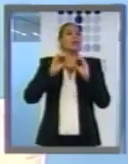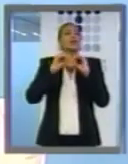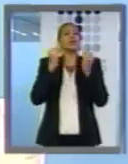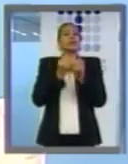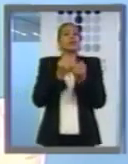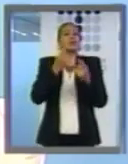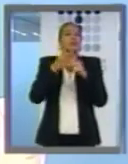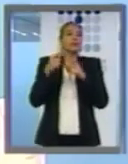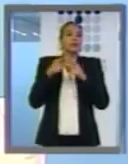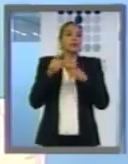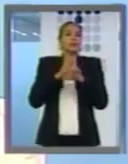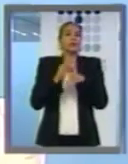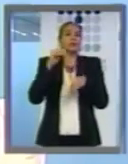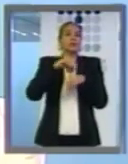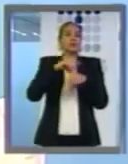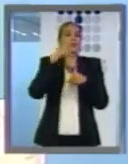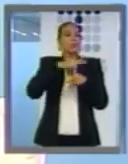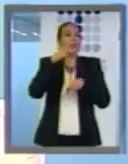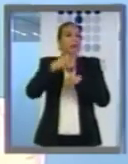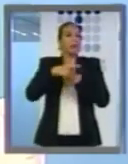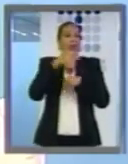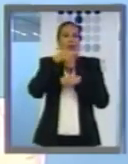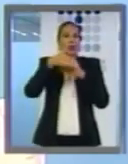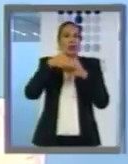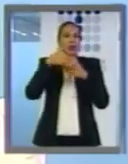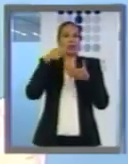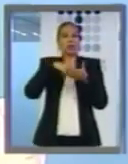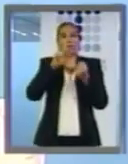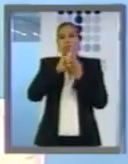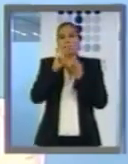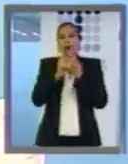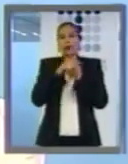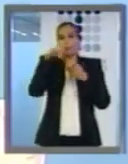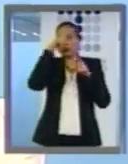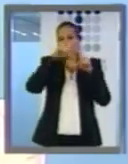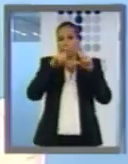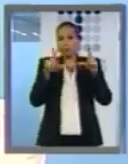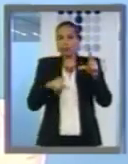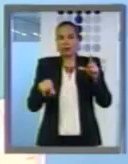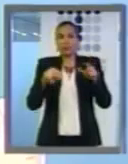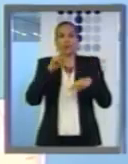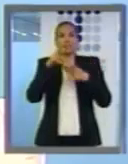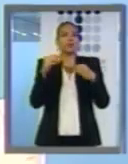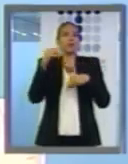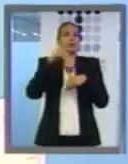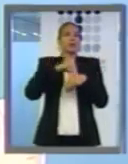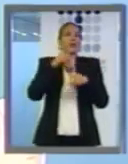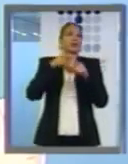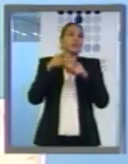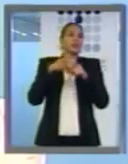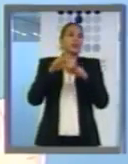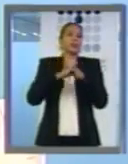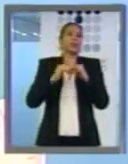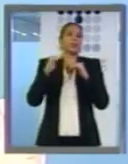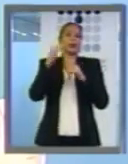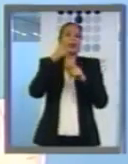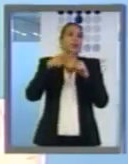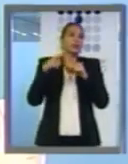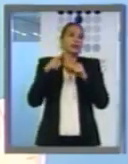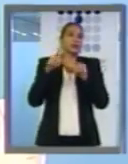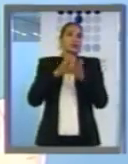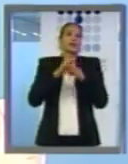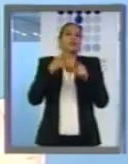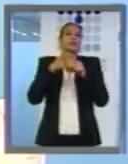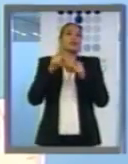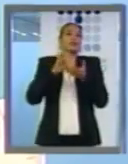y académicos alertamos sobre los riesgos de este diseño en un país como México, porque se iba a aplicar ahora sí que la máxima juarista de que a los